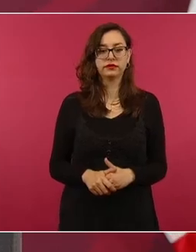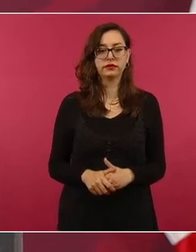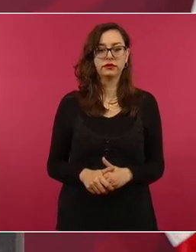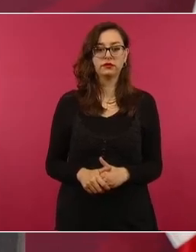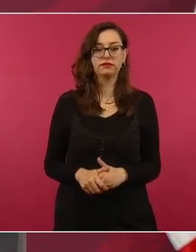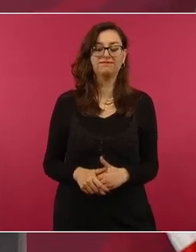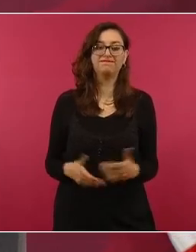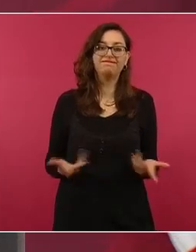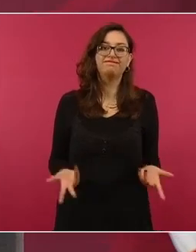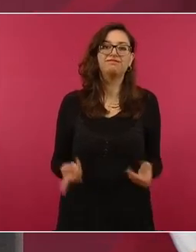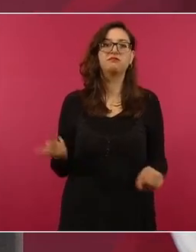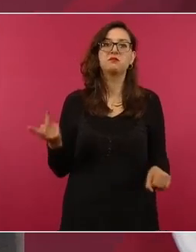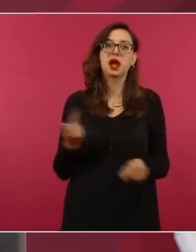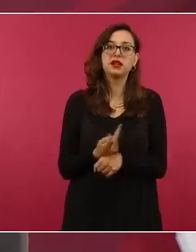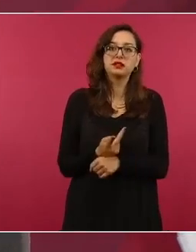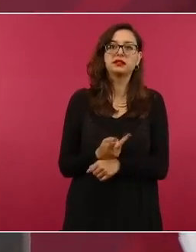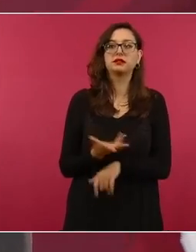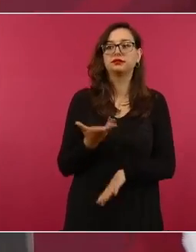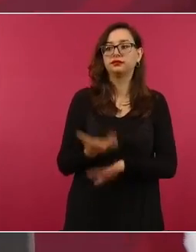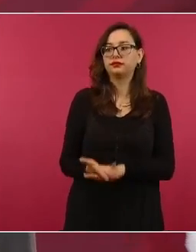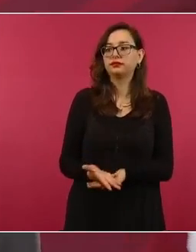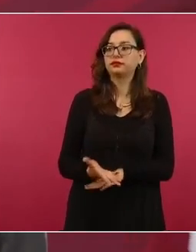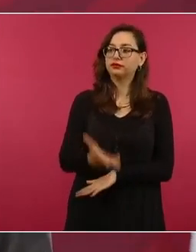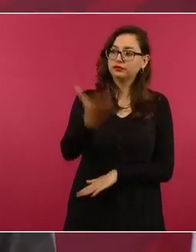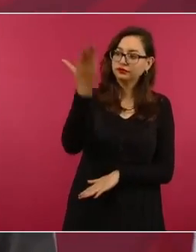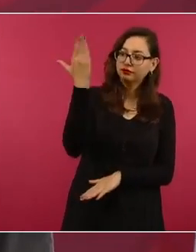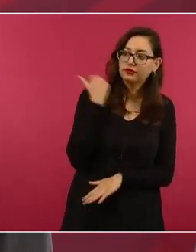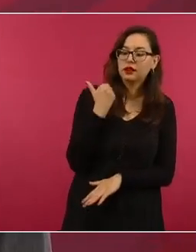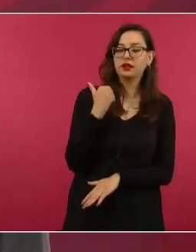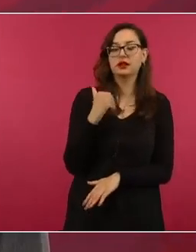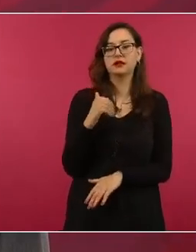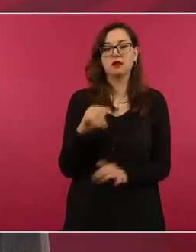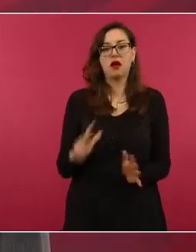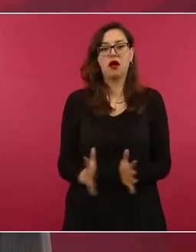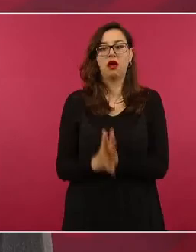fingir de que había democracia,